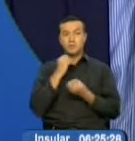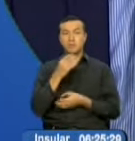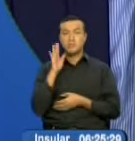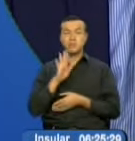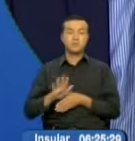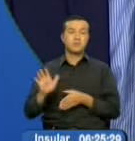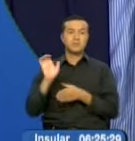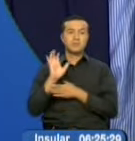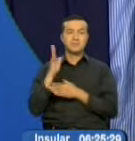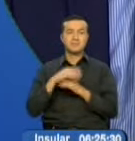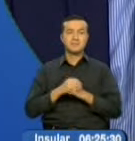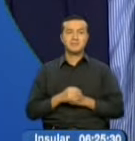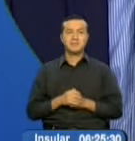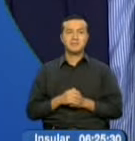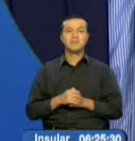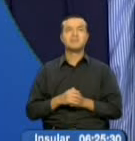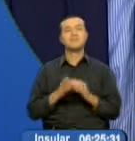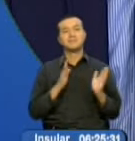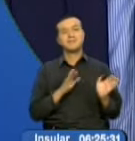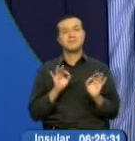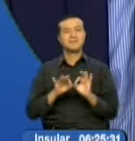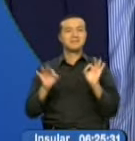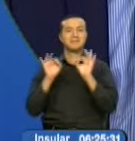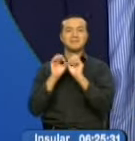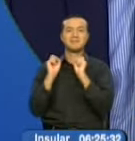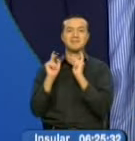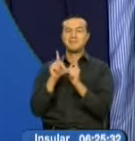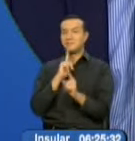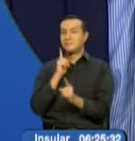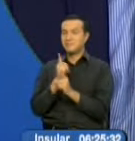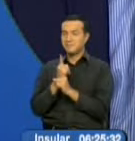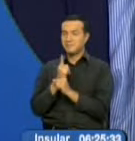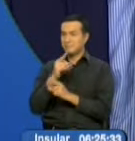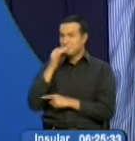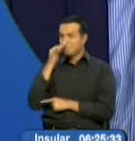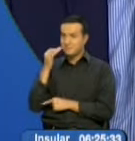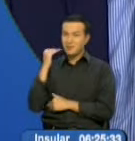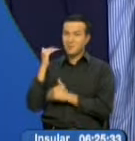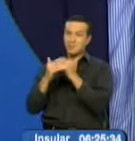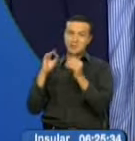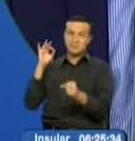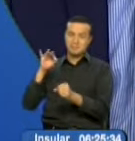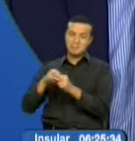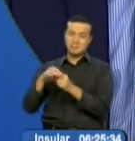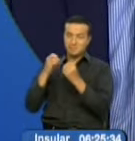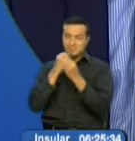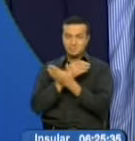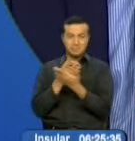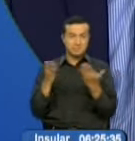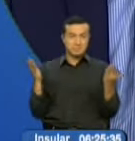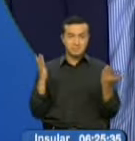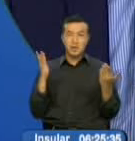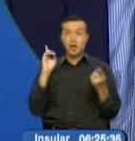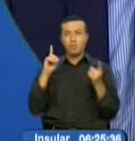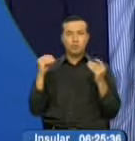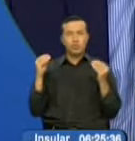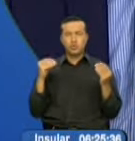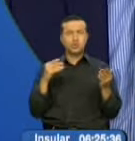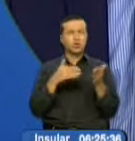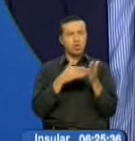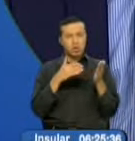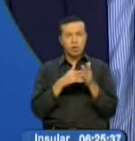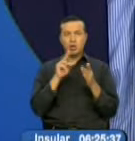país, y pienso que esto es una gran oportunidad para legitimar un proceso electoral que, hay que decirlo, Carlos, ha estado cuestionado, lo del